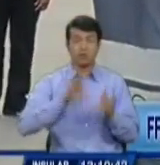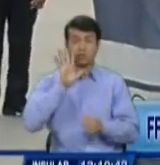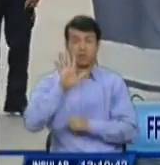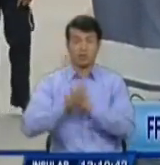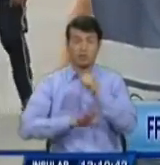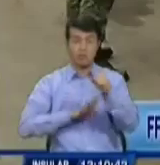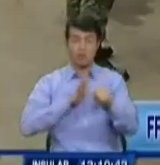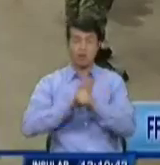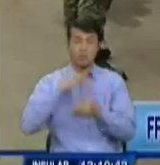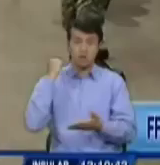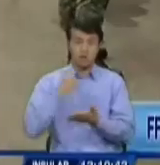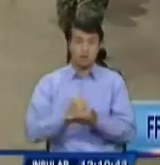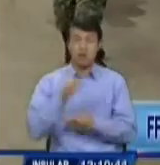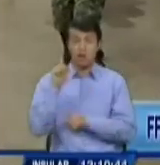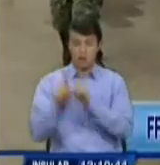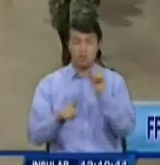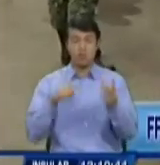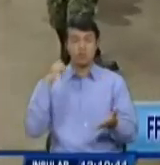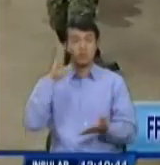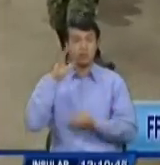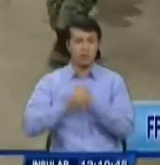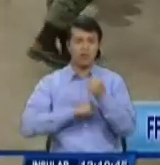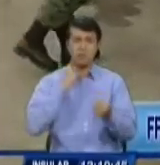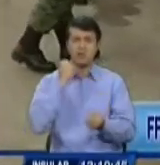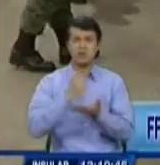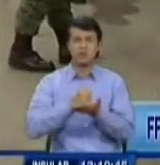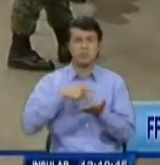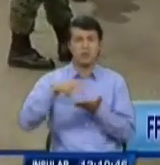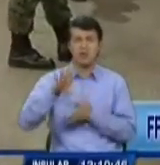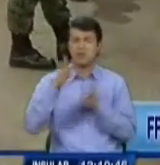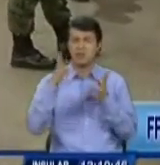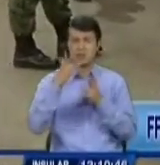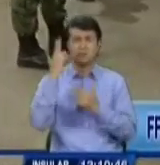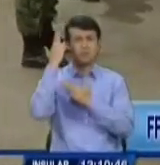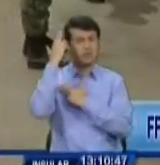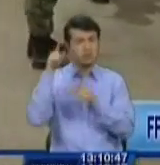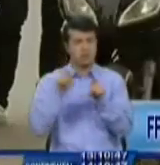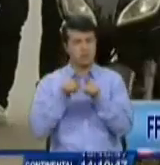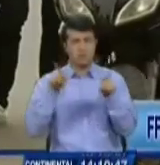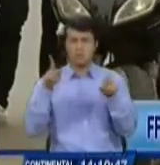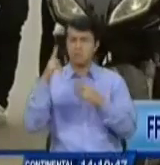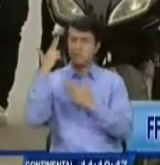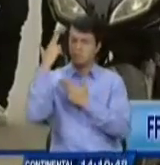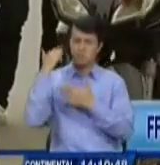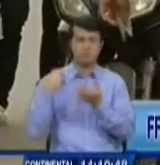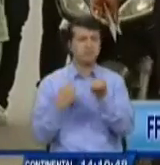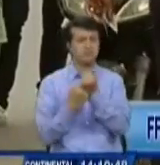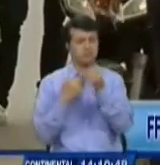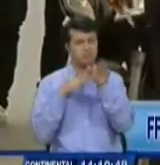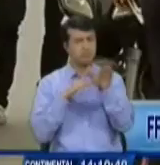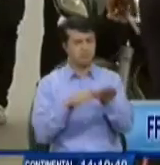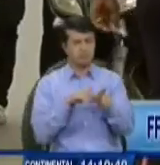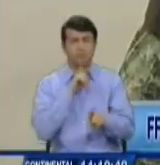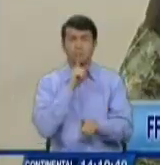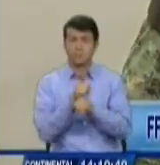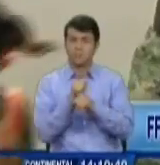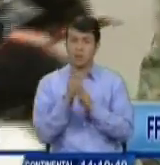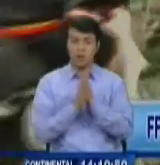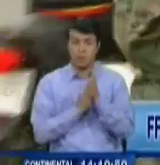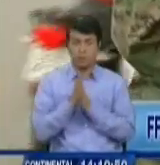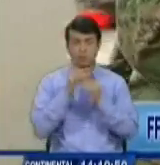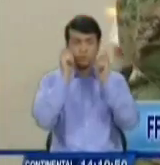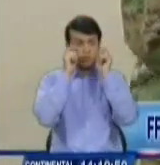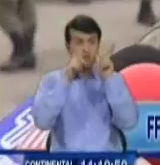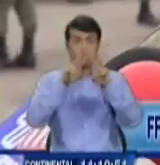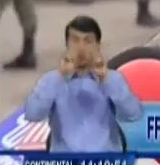de matriculación. Las Fuerzas Armadas no solo respaldan a la autoridad de tránsito, sino que aprovechan para realizar